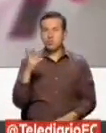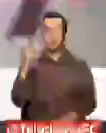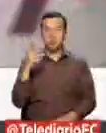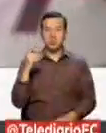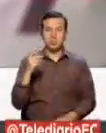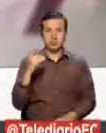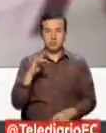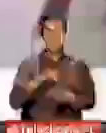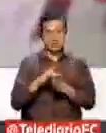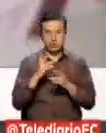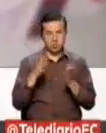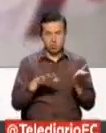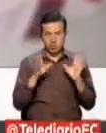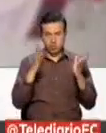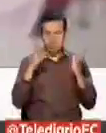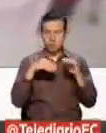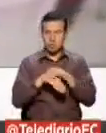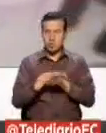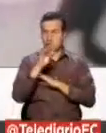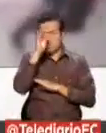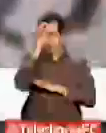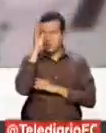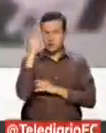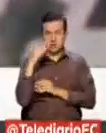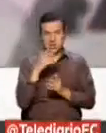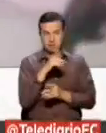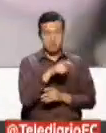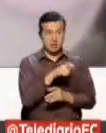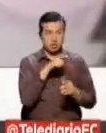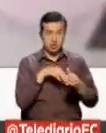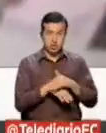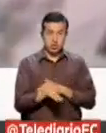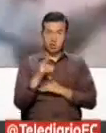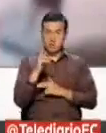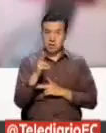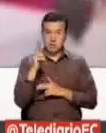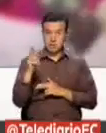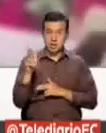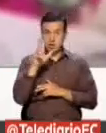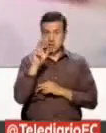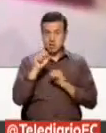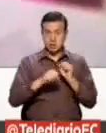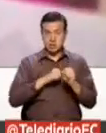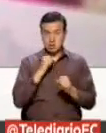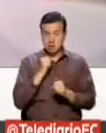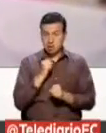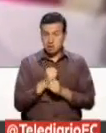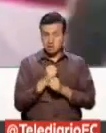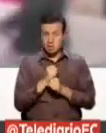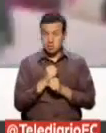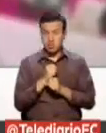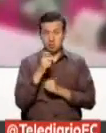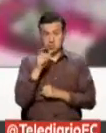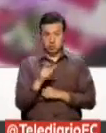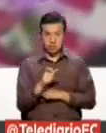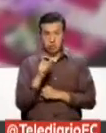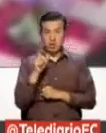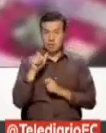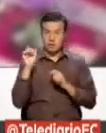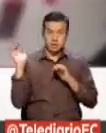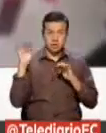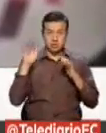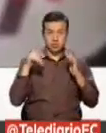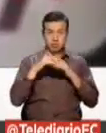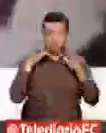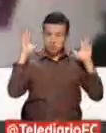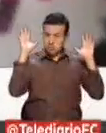corre riesgo de muerte y se encuentra internado en un hospital. El autor de los disparos, de 30 años, fue neutralizado al momento por los fieles que